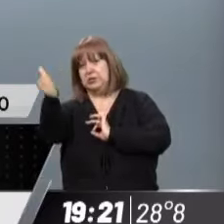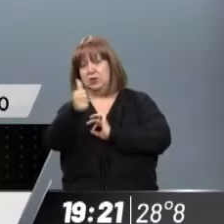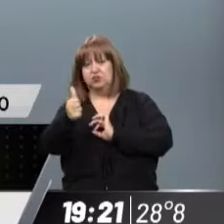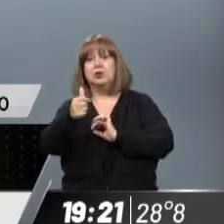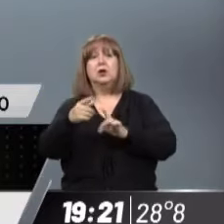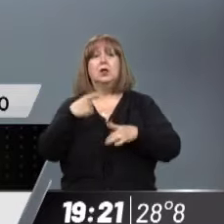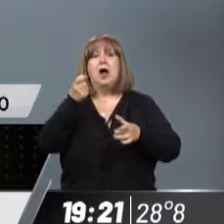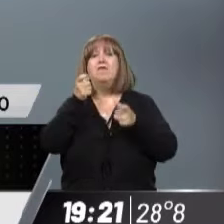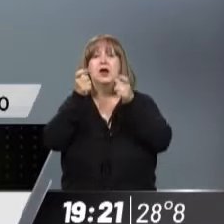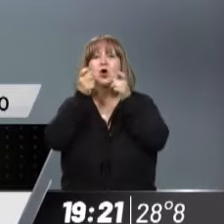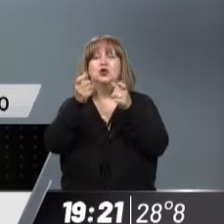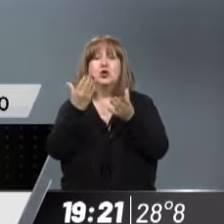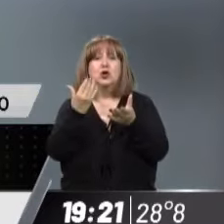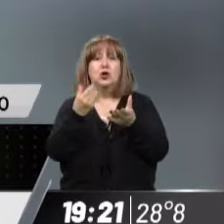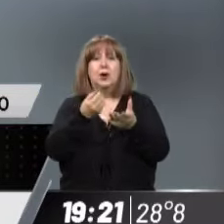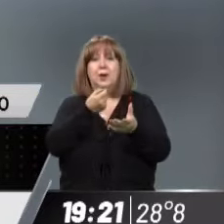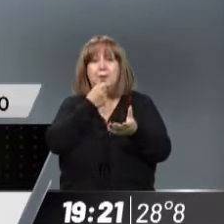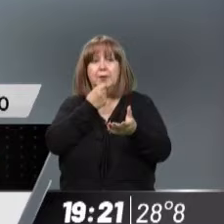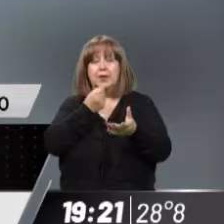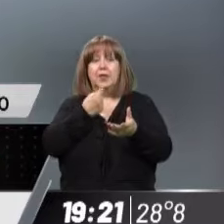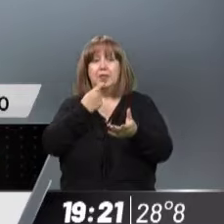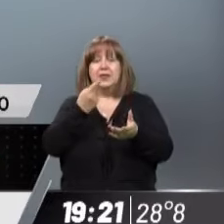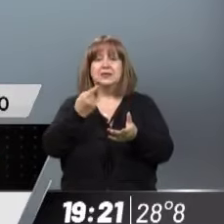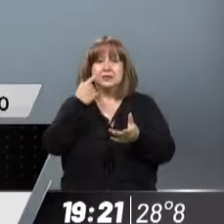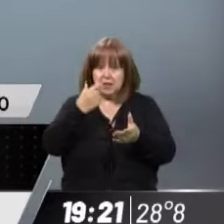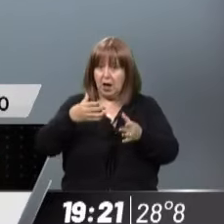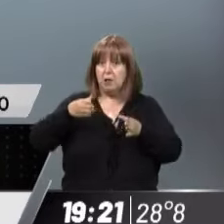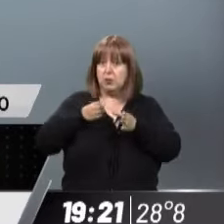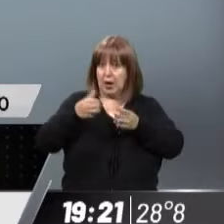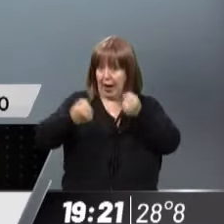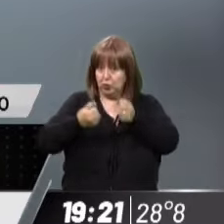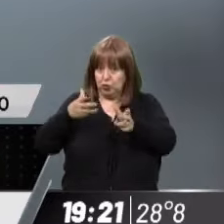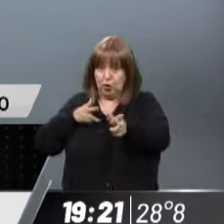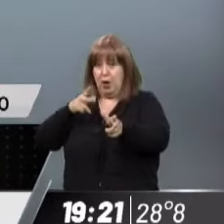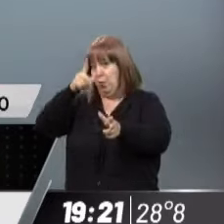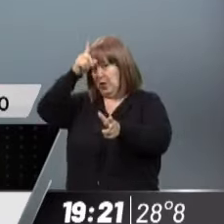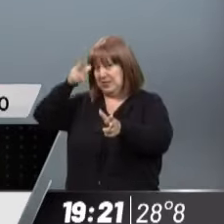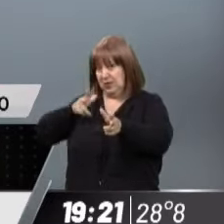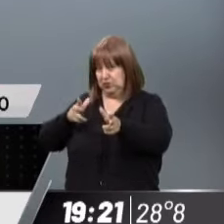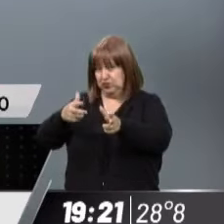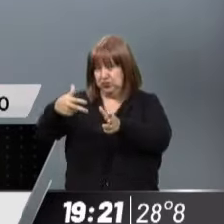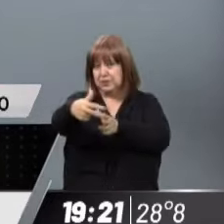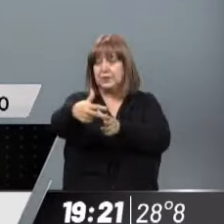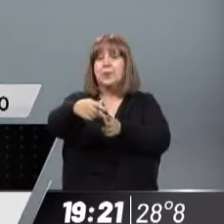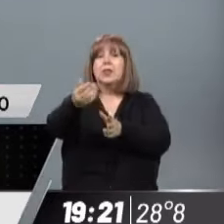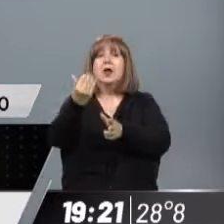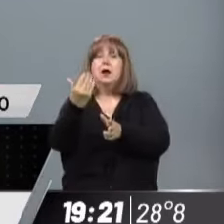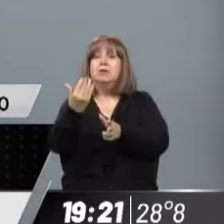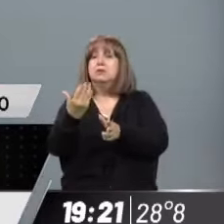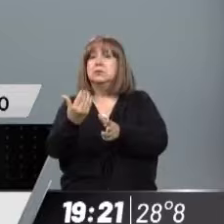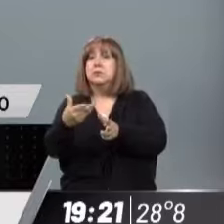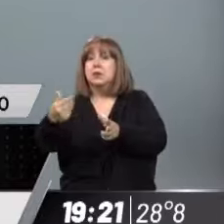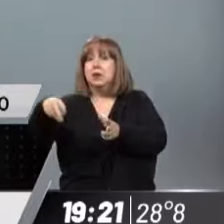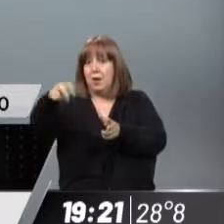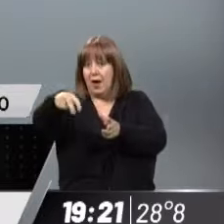decidió controlar este automóvil. Cuando se lo intercepta al auto, como ustedes habrán visto en los videos estos que